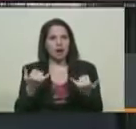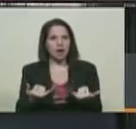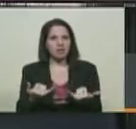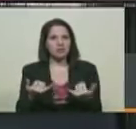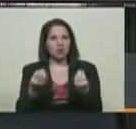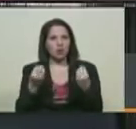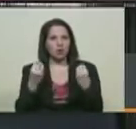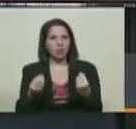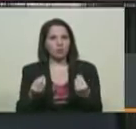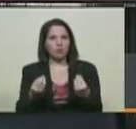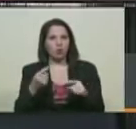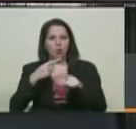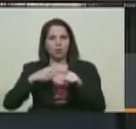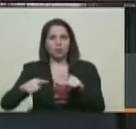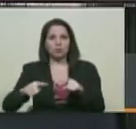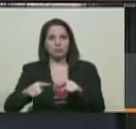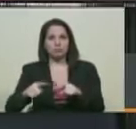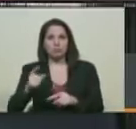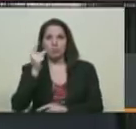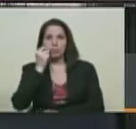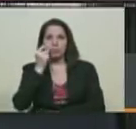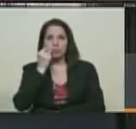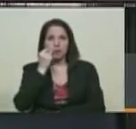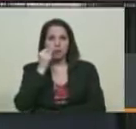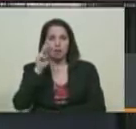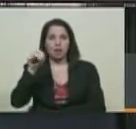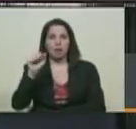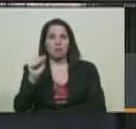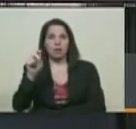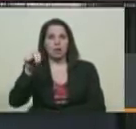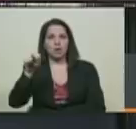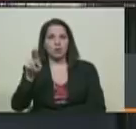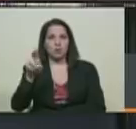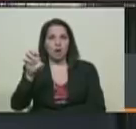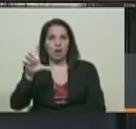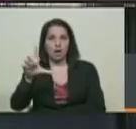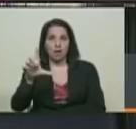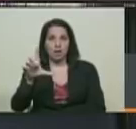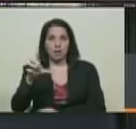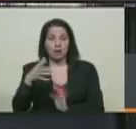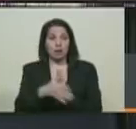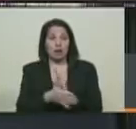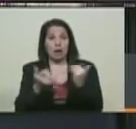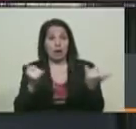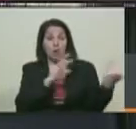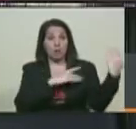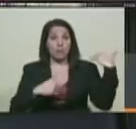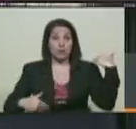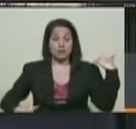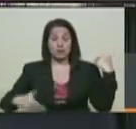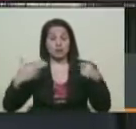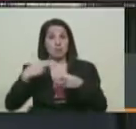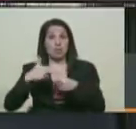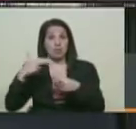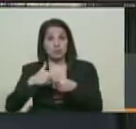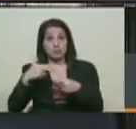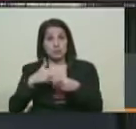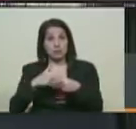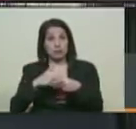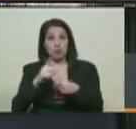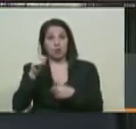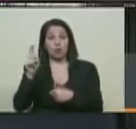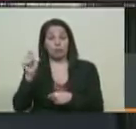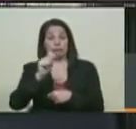nuestro compañero Manuel Quevedo, quien, como saben ustedes, lo he nombrado presidente de PDVSA, y tiene un mes